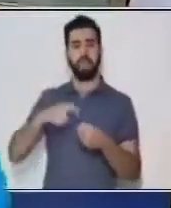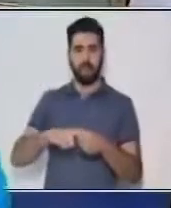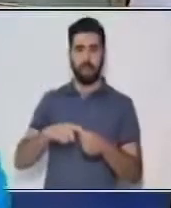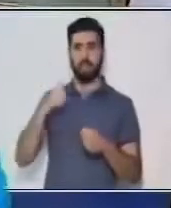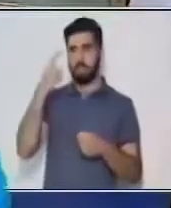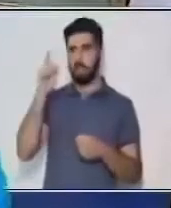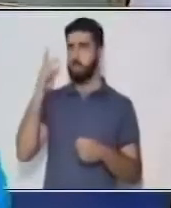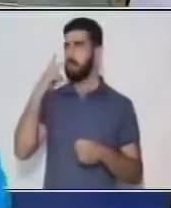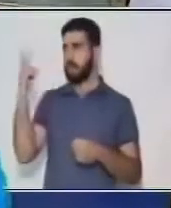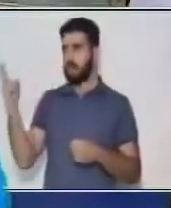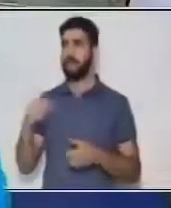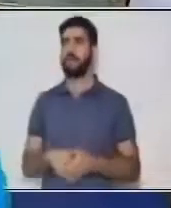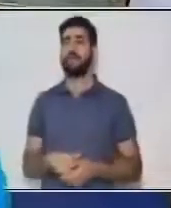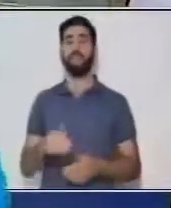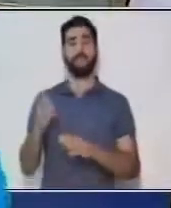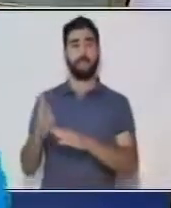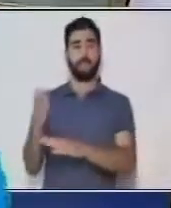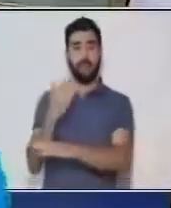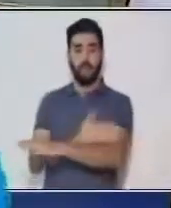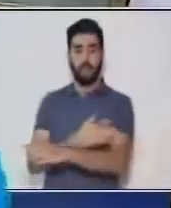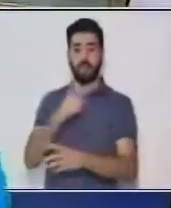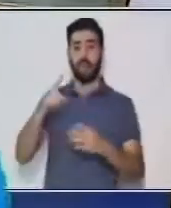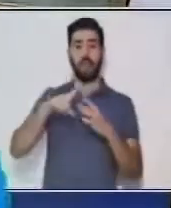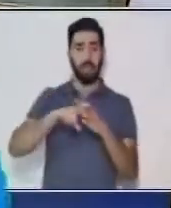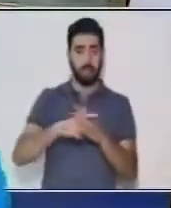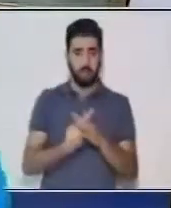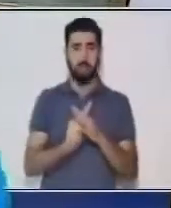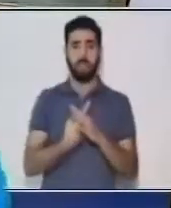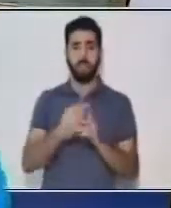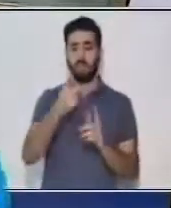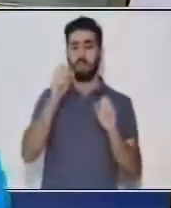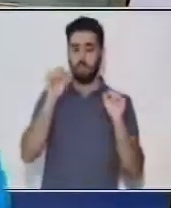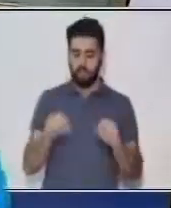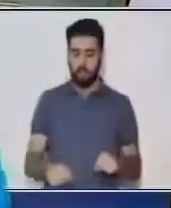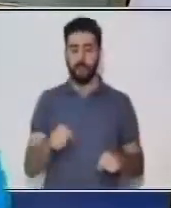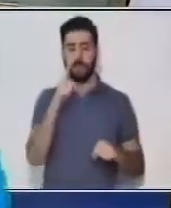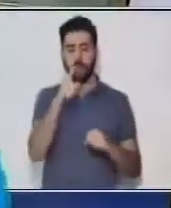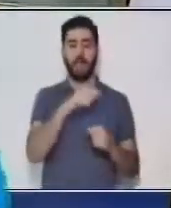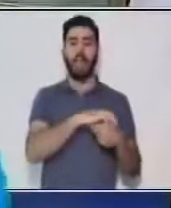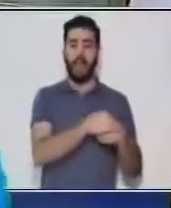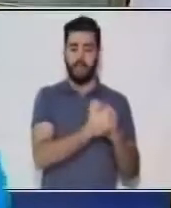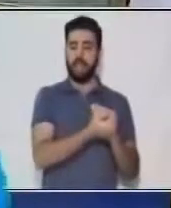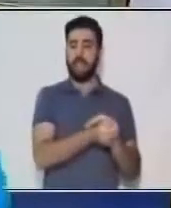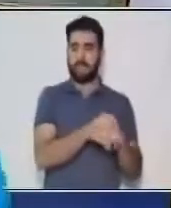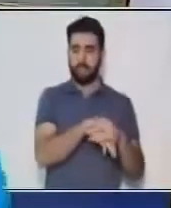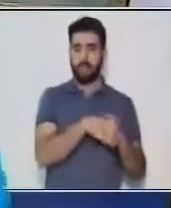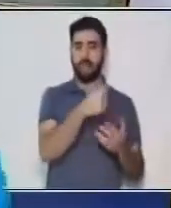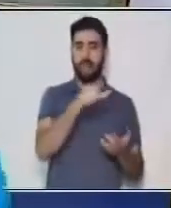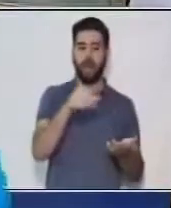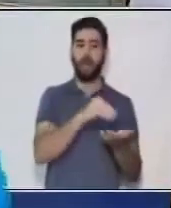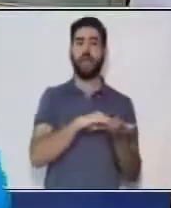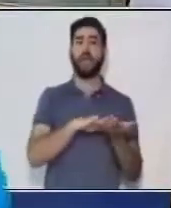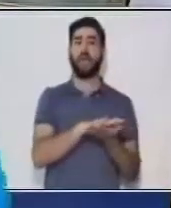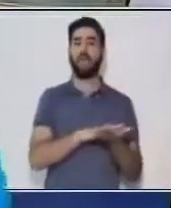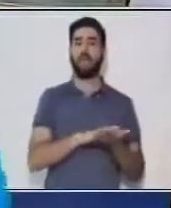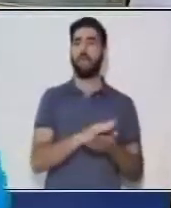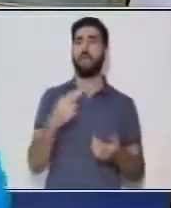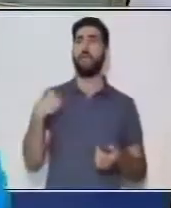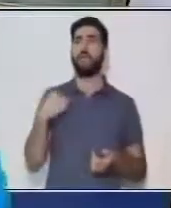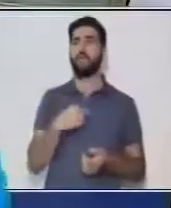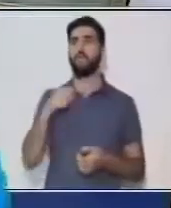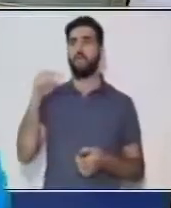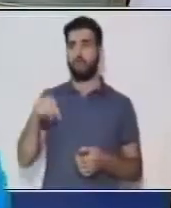lingüística. Antes de iniciar, te recuerdo lavar constantemente las manos con abundante agua y jabón. Y iniciaremos con